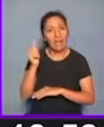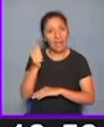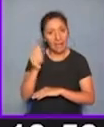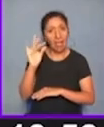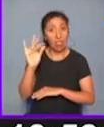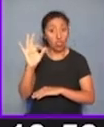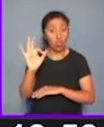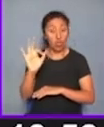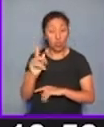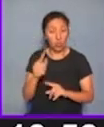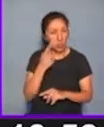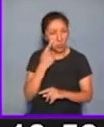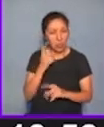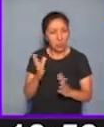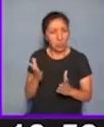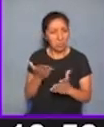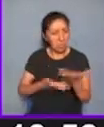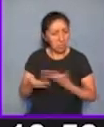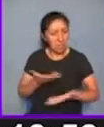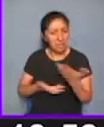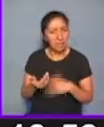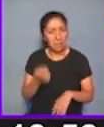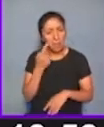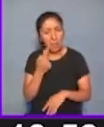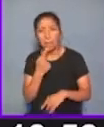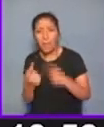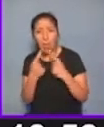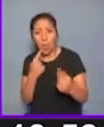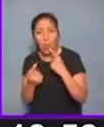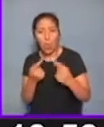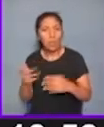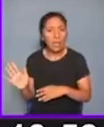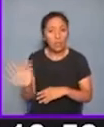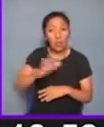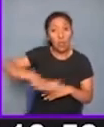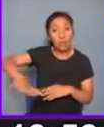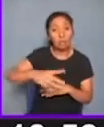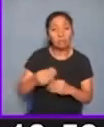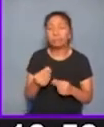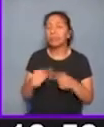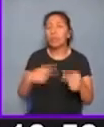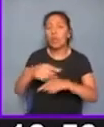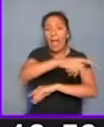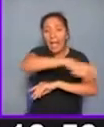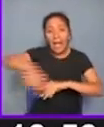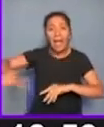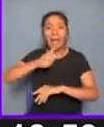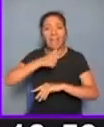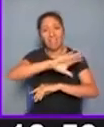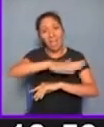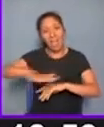conocimiento porque ya han participado de de esta consulta popular de todo lo que es el desarrollo del Canal no que se está